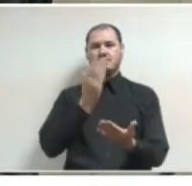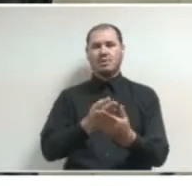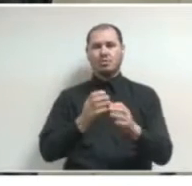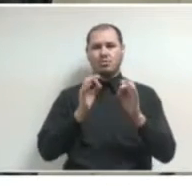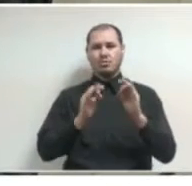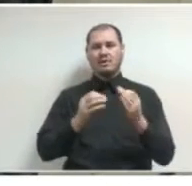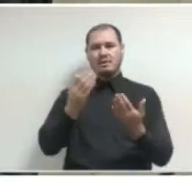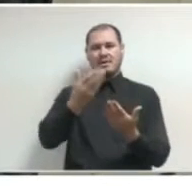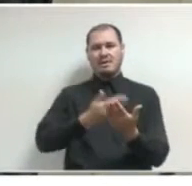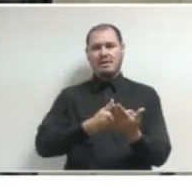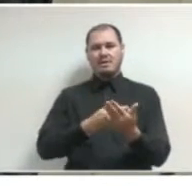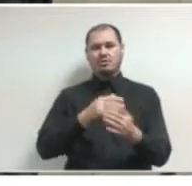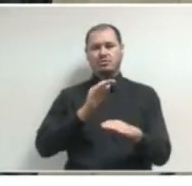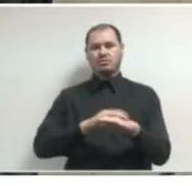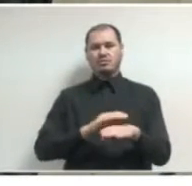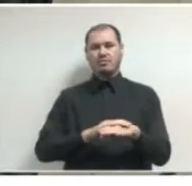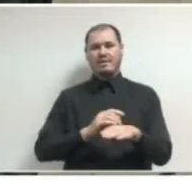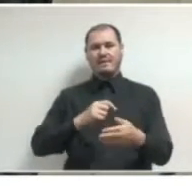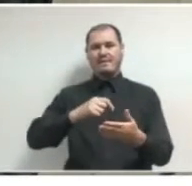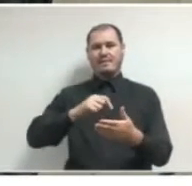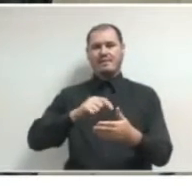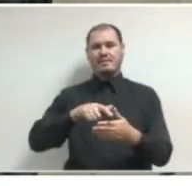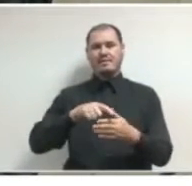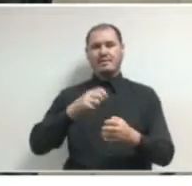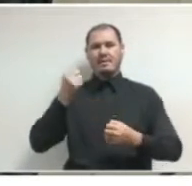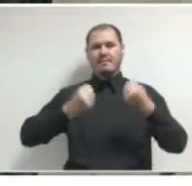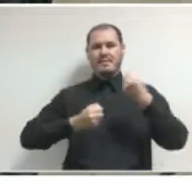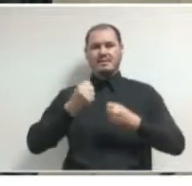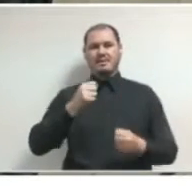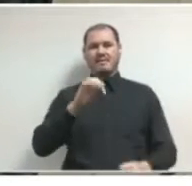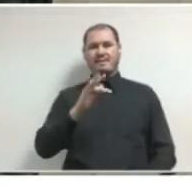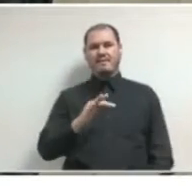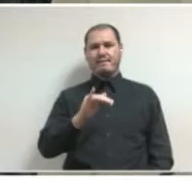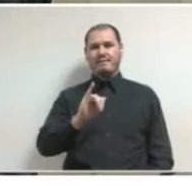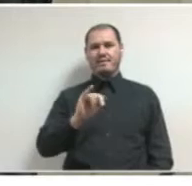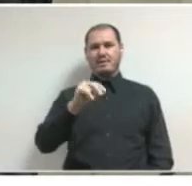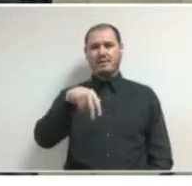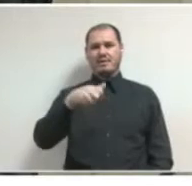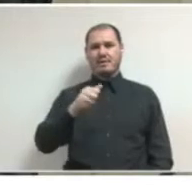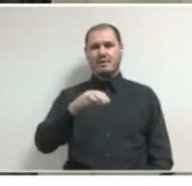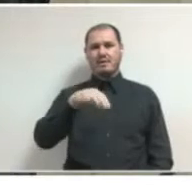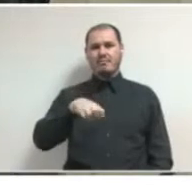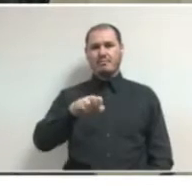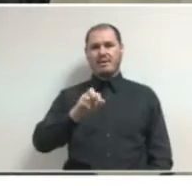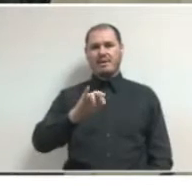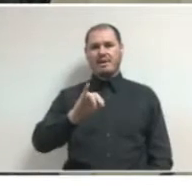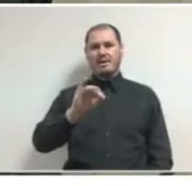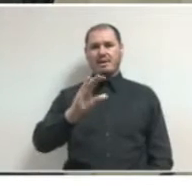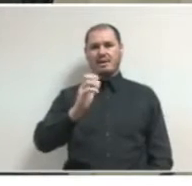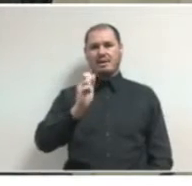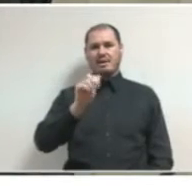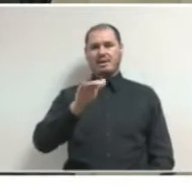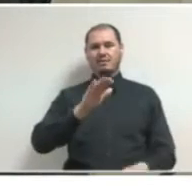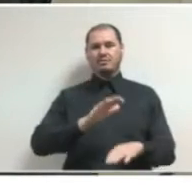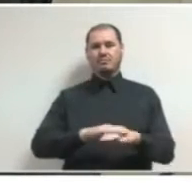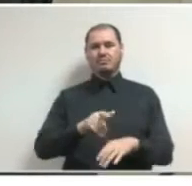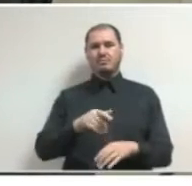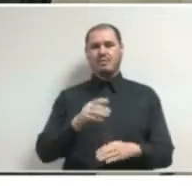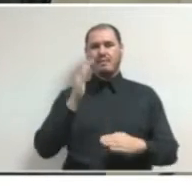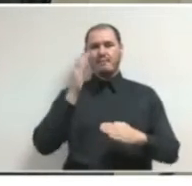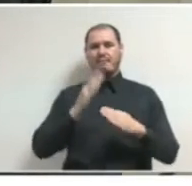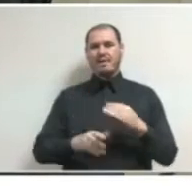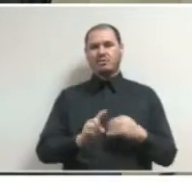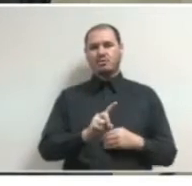Javi, Maimabe, Marandú, Yoborecoa, firma Vina América, Sociedad Anónima, Arejegua. Javi, 15 diarios de Pupe, Oñe